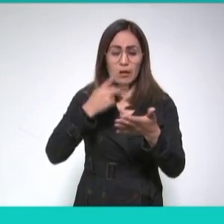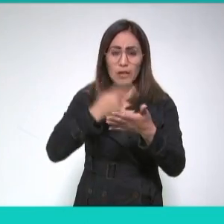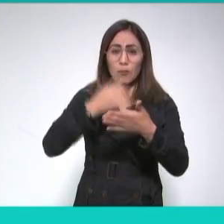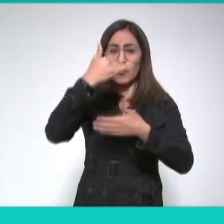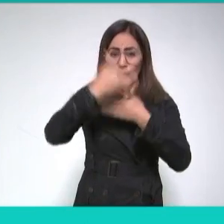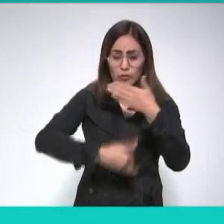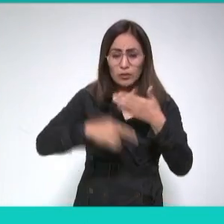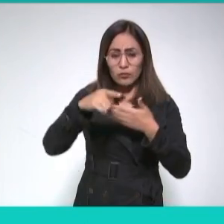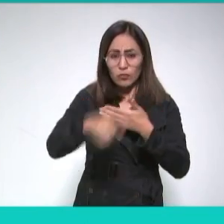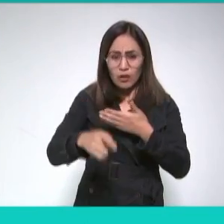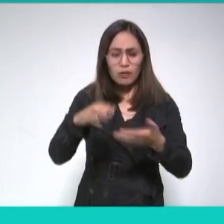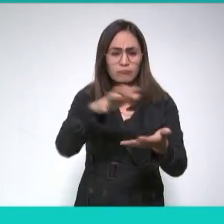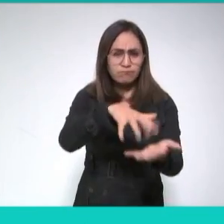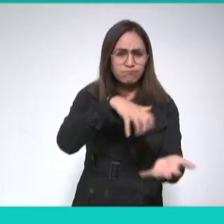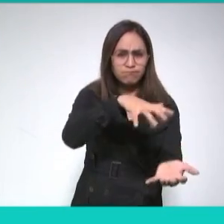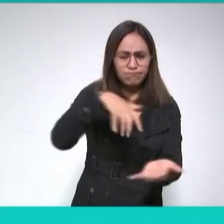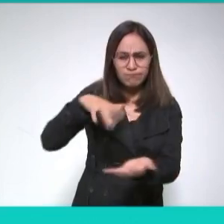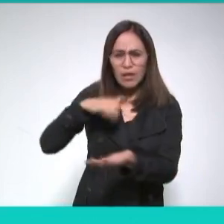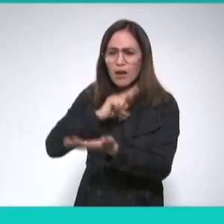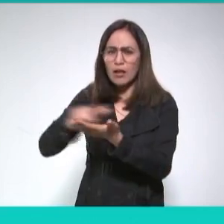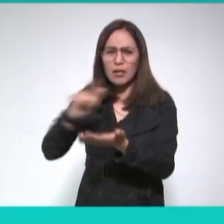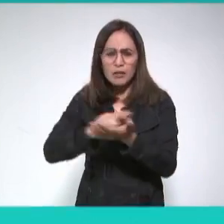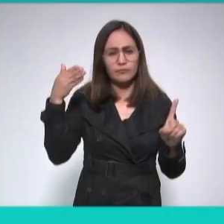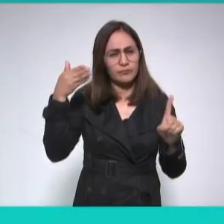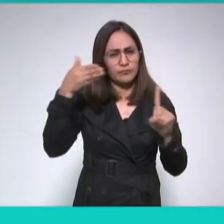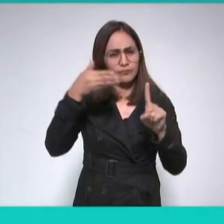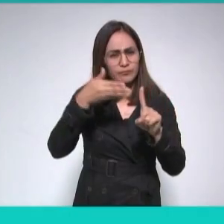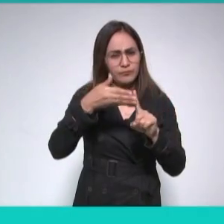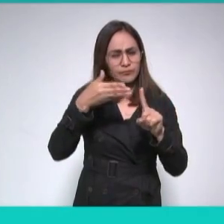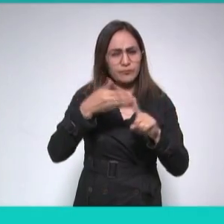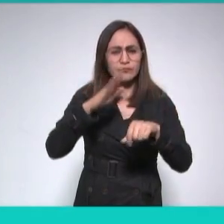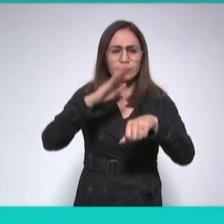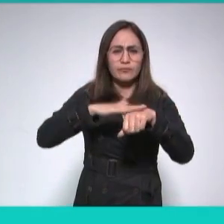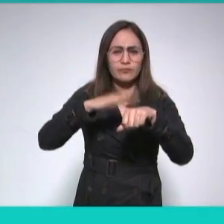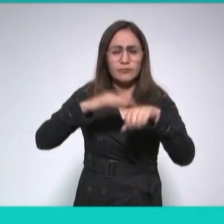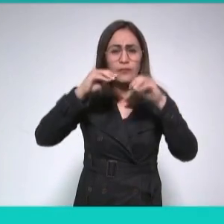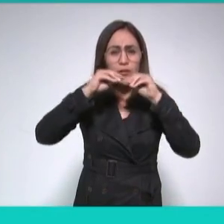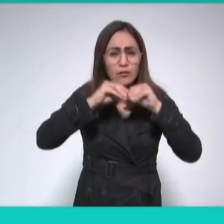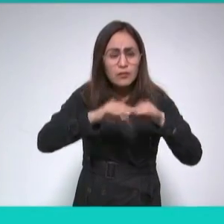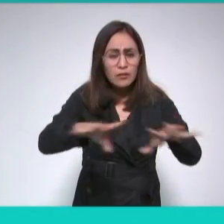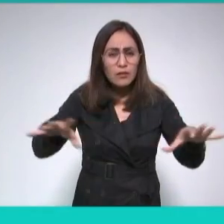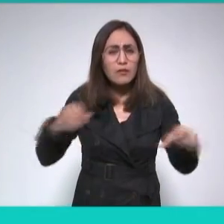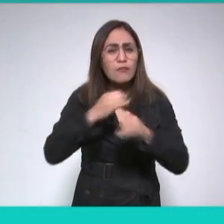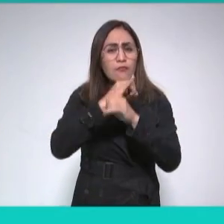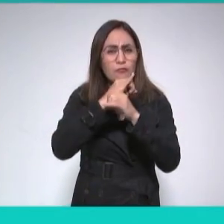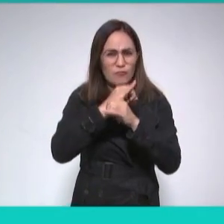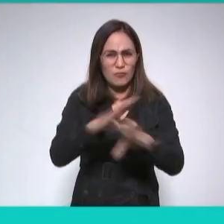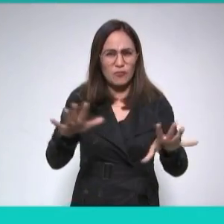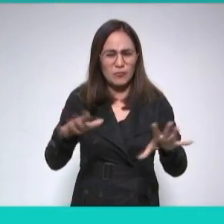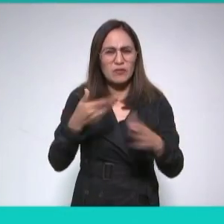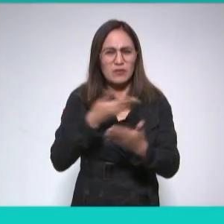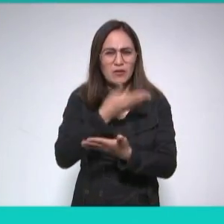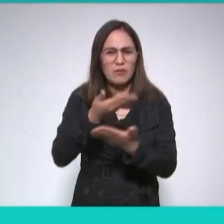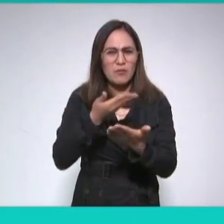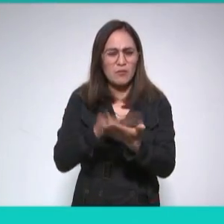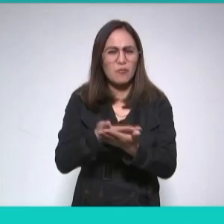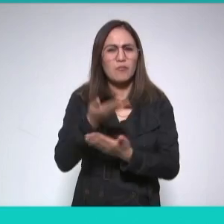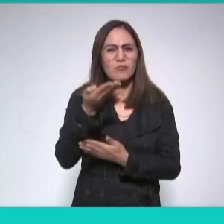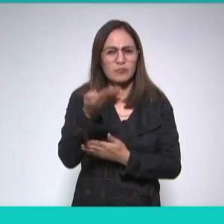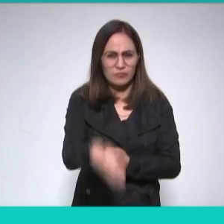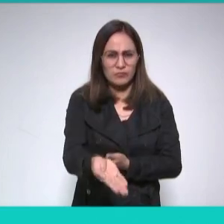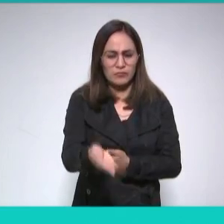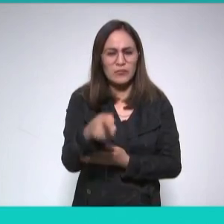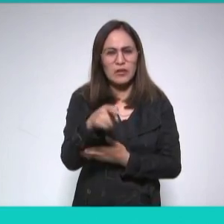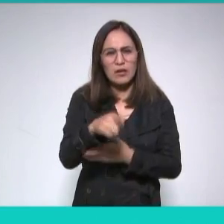recolección, manejo y o investigación del sargazo, la difusión de la información sobre la que se ordena su entrega, relacionada con